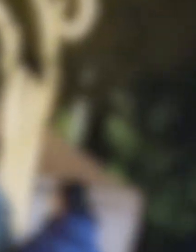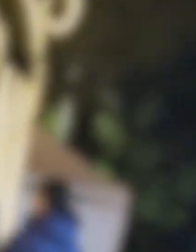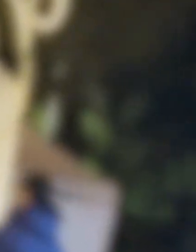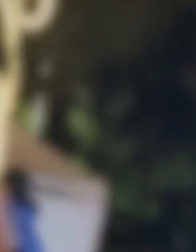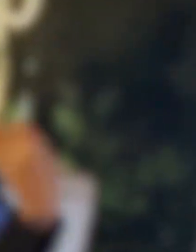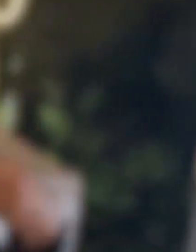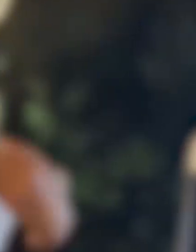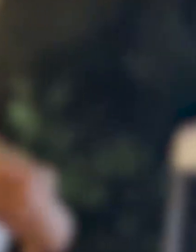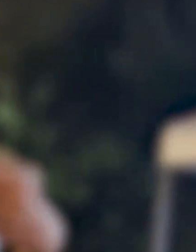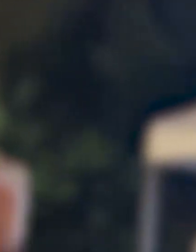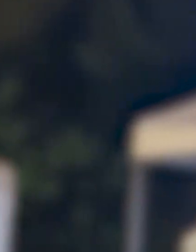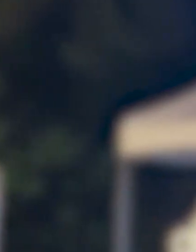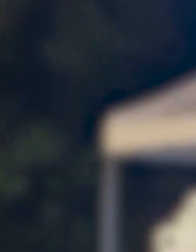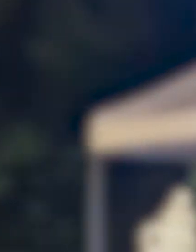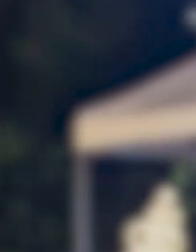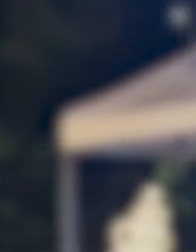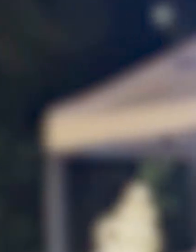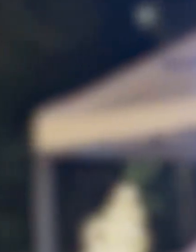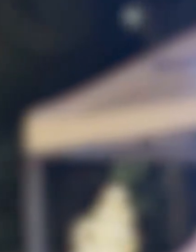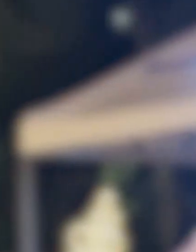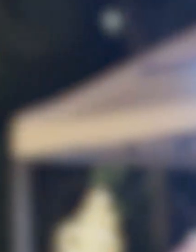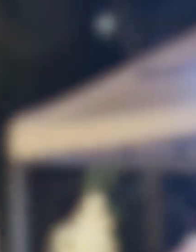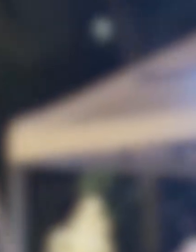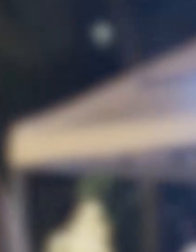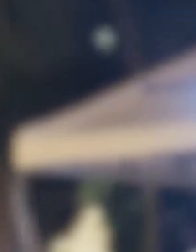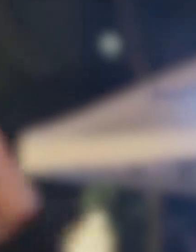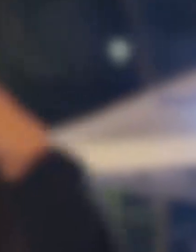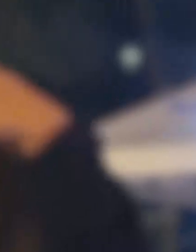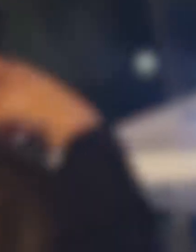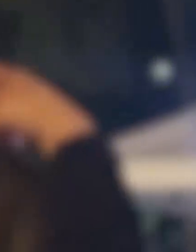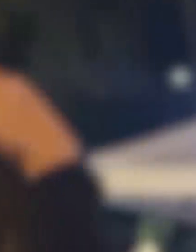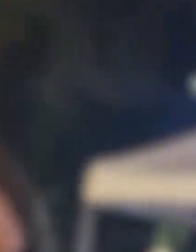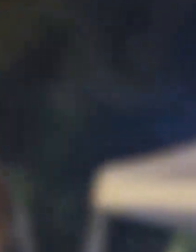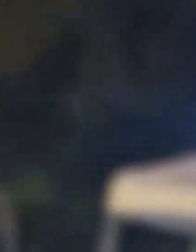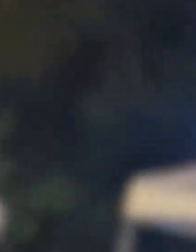Pasamos de decir gracias a entregar una sonrisa.